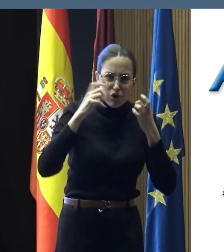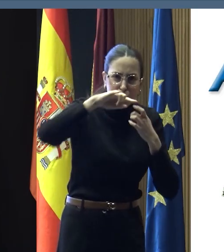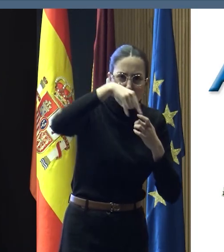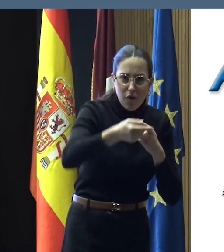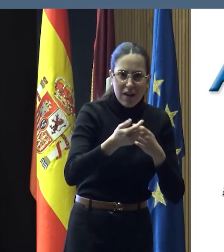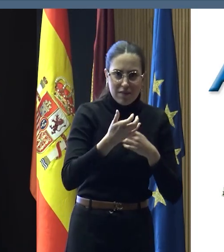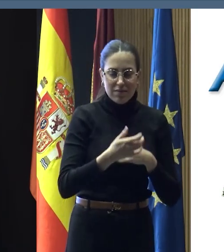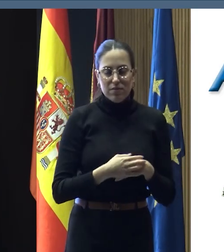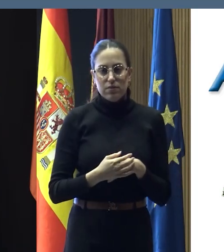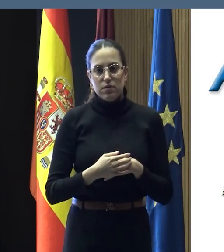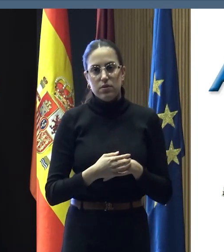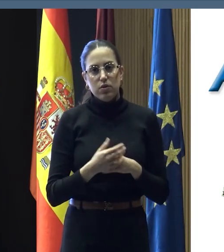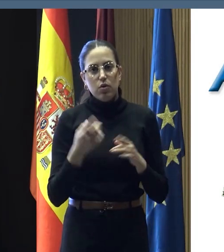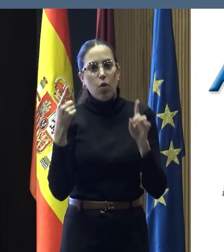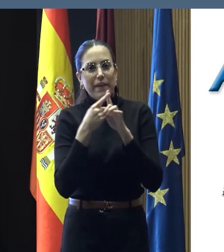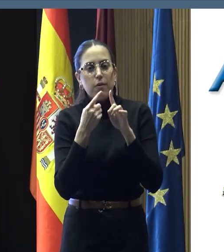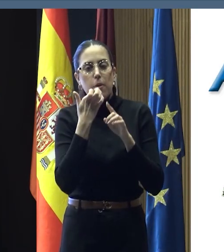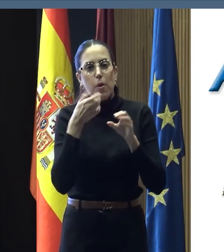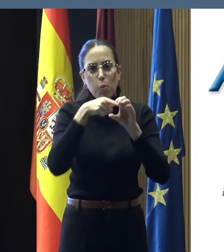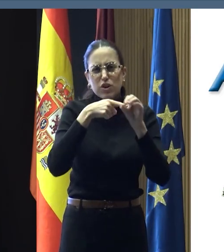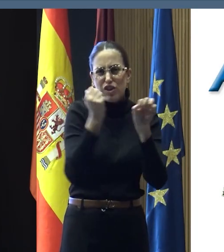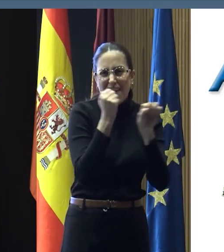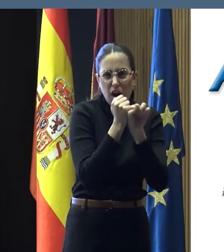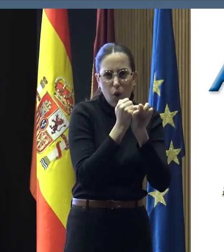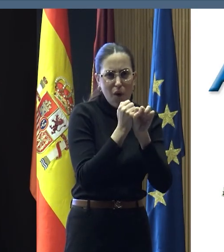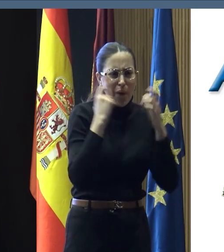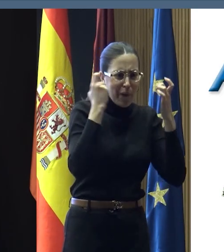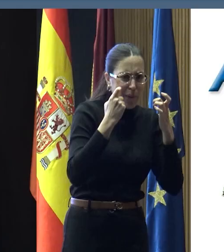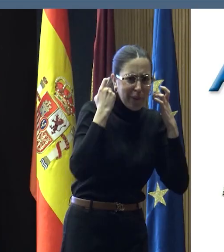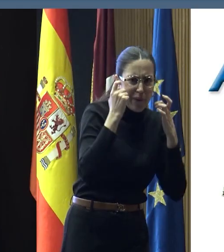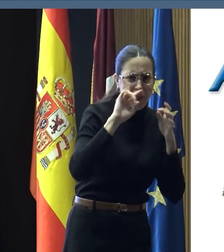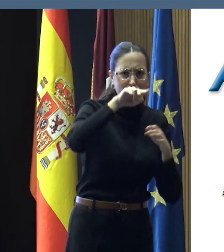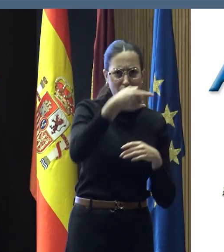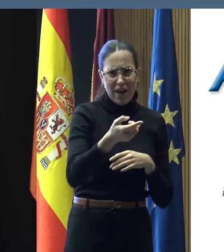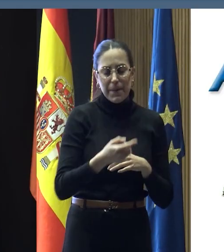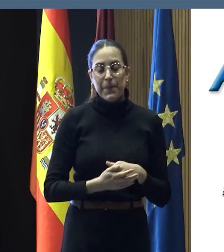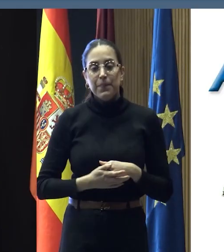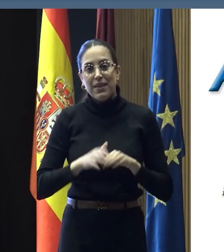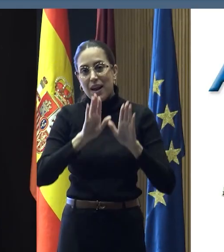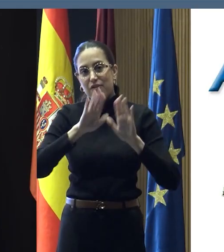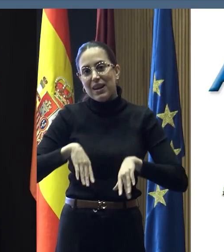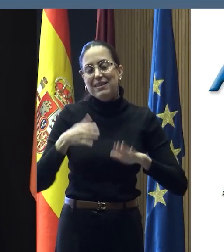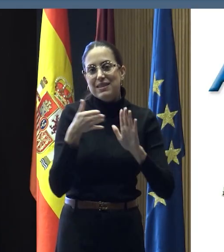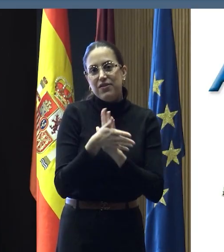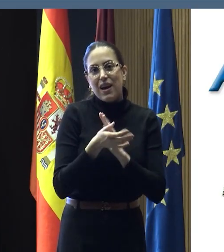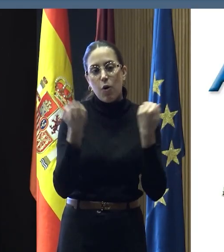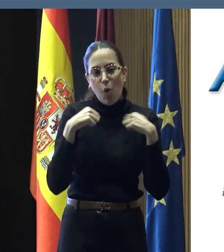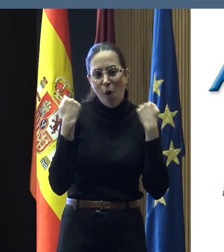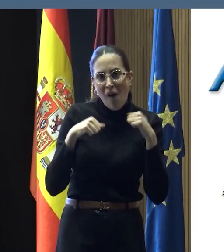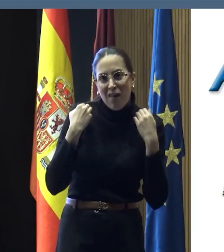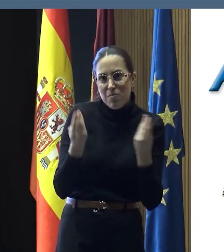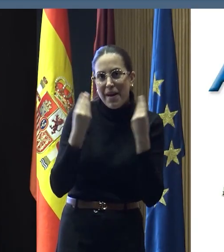llegar a determinados puestos, pues quizá hace que entrenen